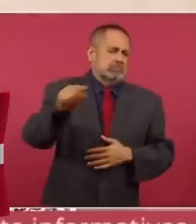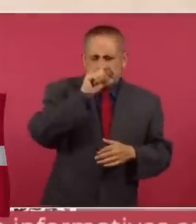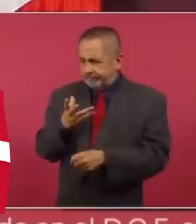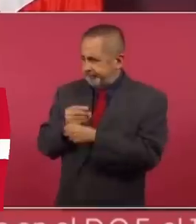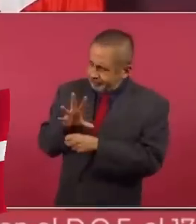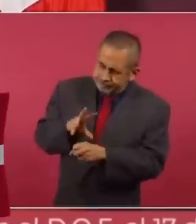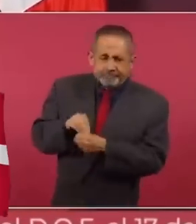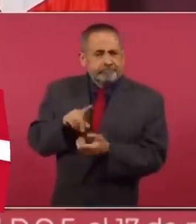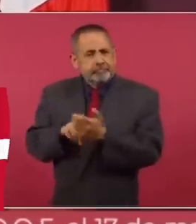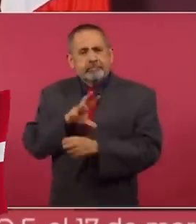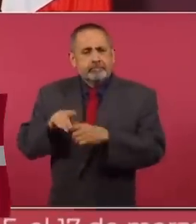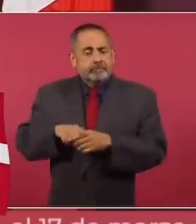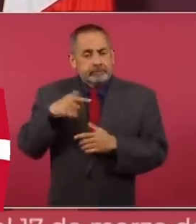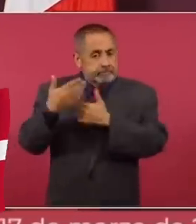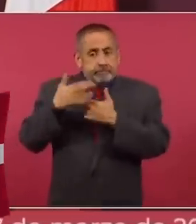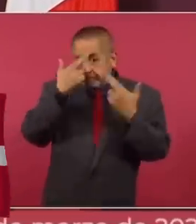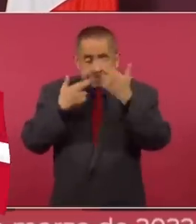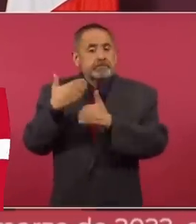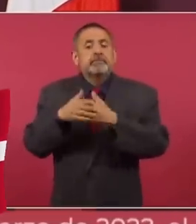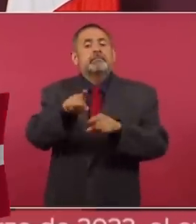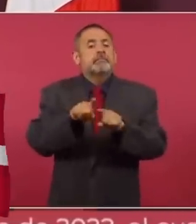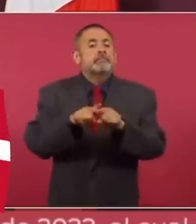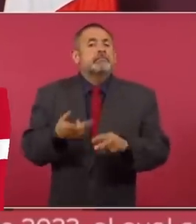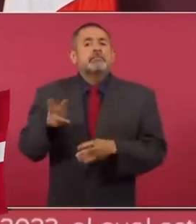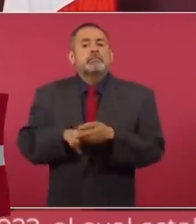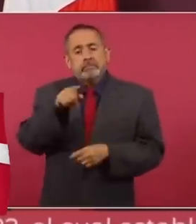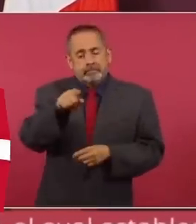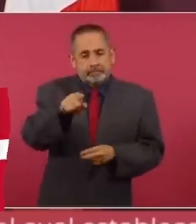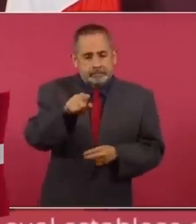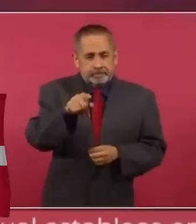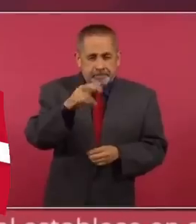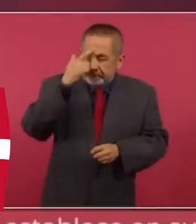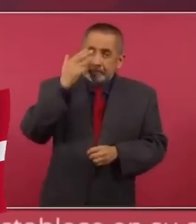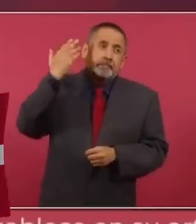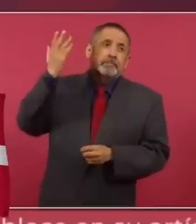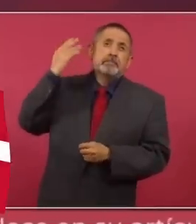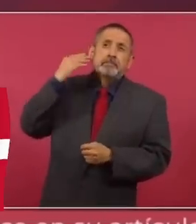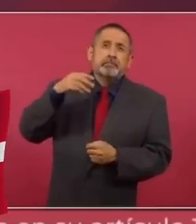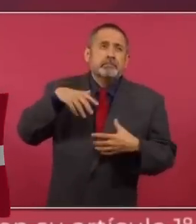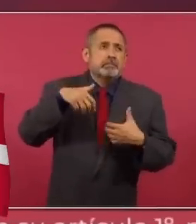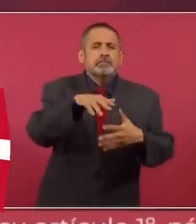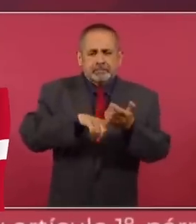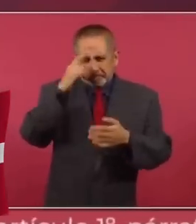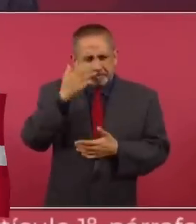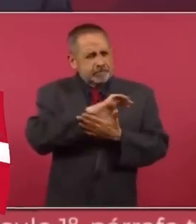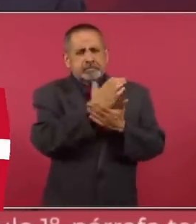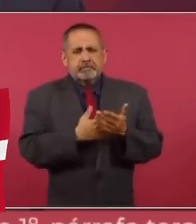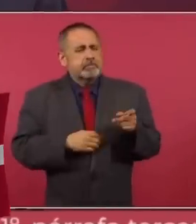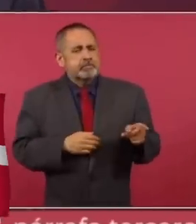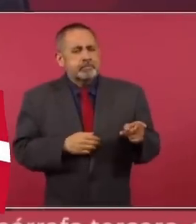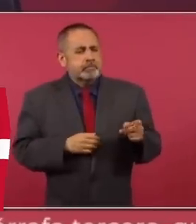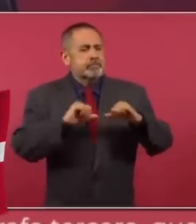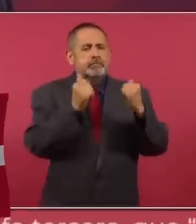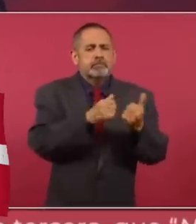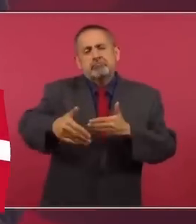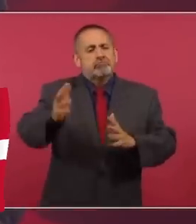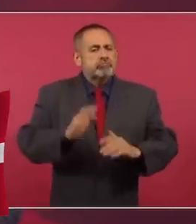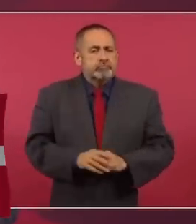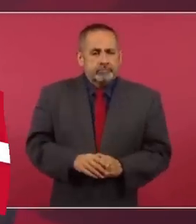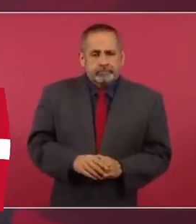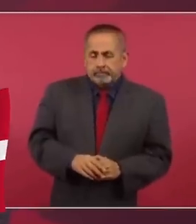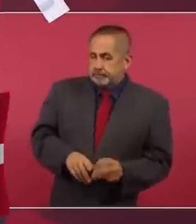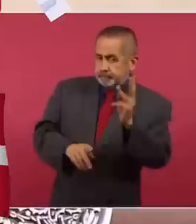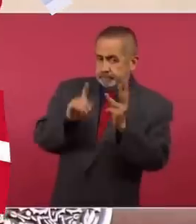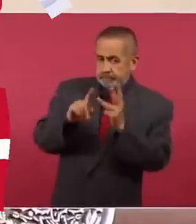caso del ISSSTE. Vamos a revisar también los hospitales estos que se entregaron con los llamados contratos de asociación pública privada. El